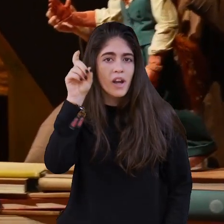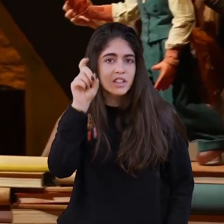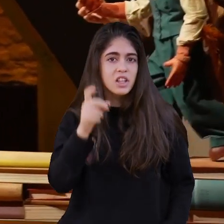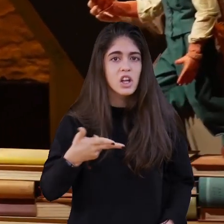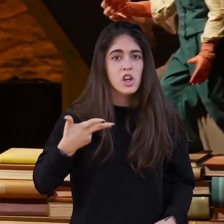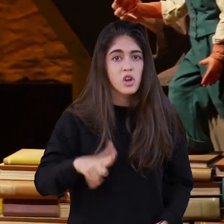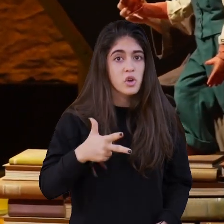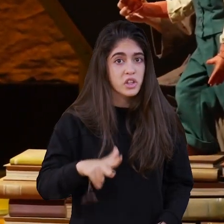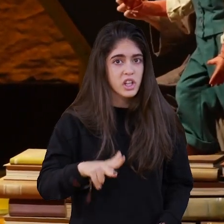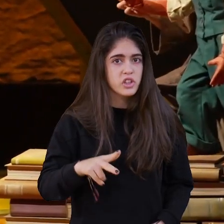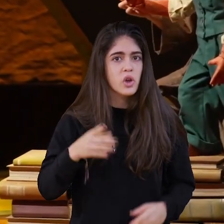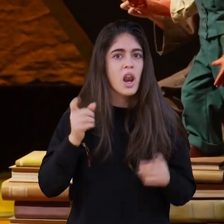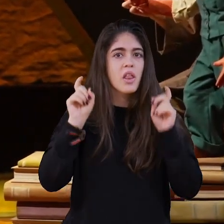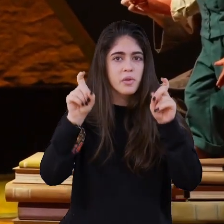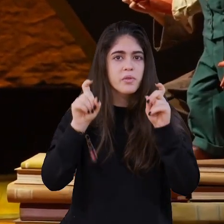Música